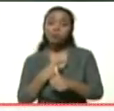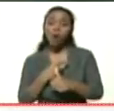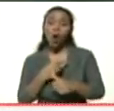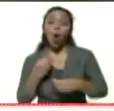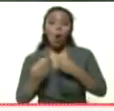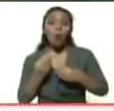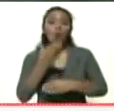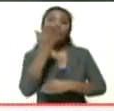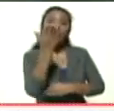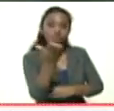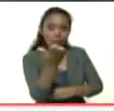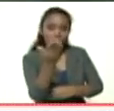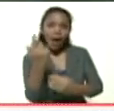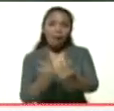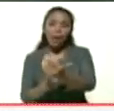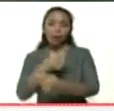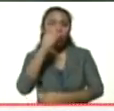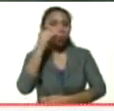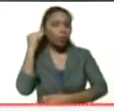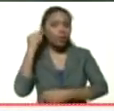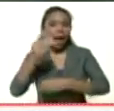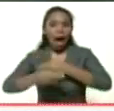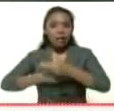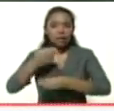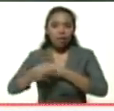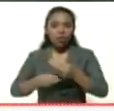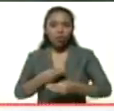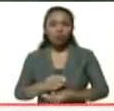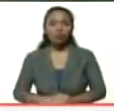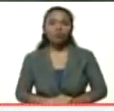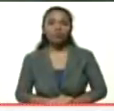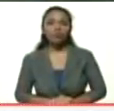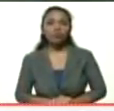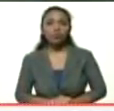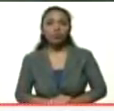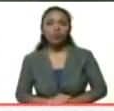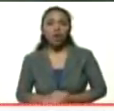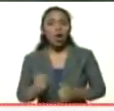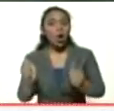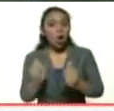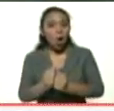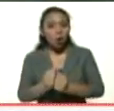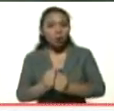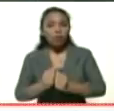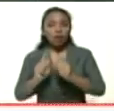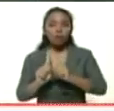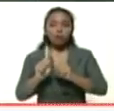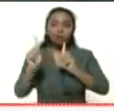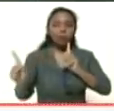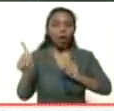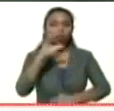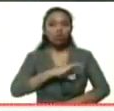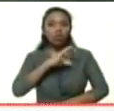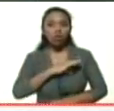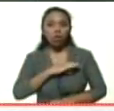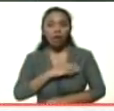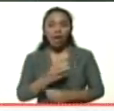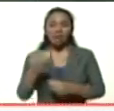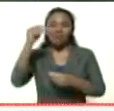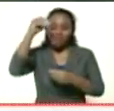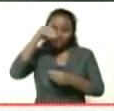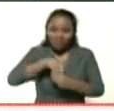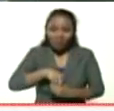lo que ustedes, hermanas y hermanos, están haciendo. Con el distanciamiento social, con la